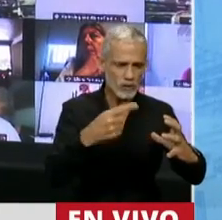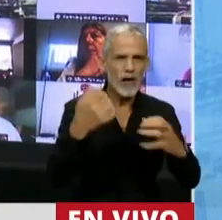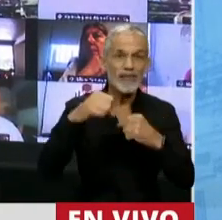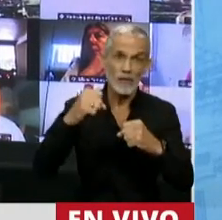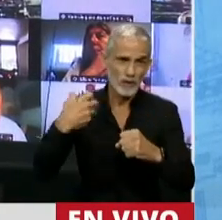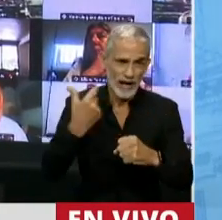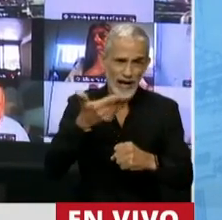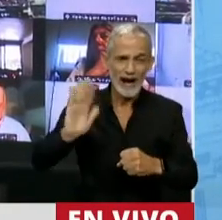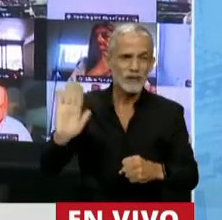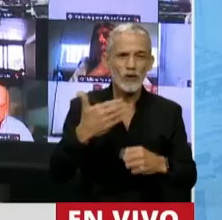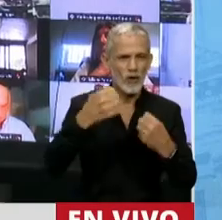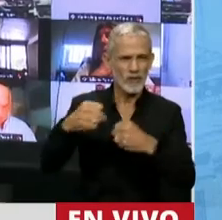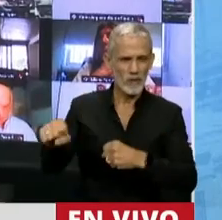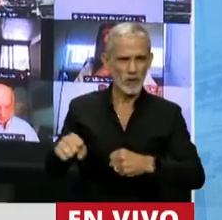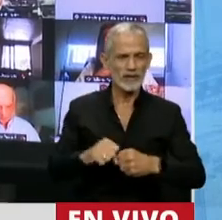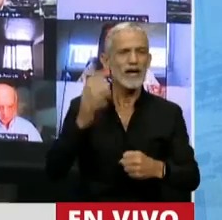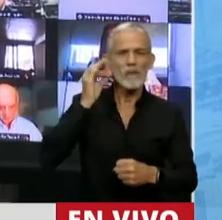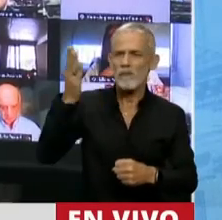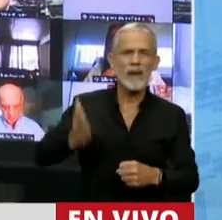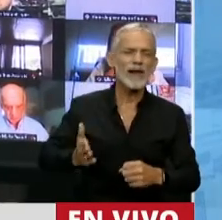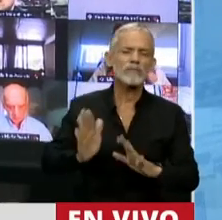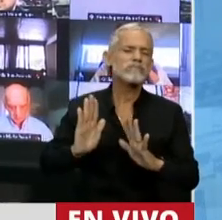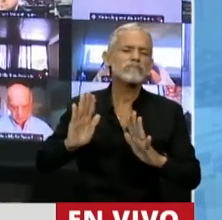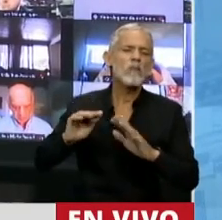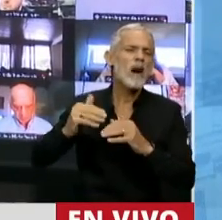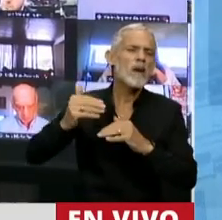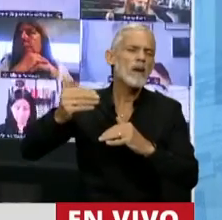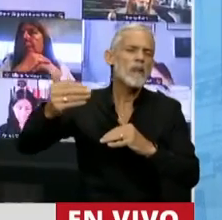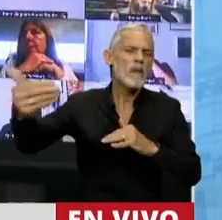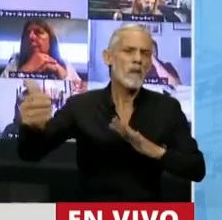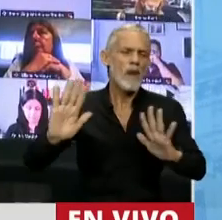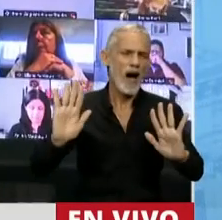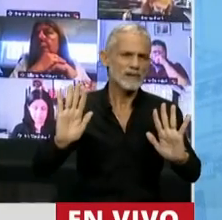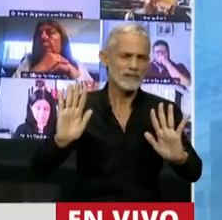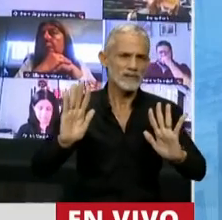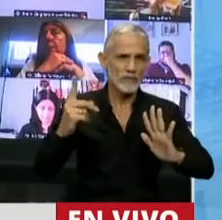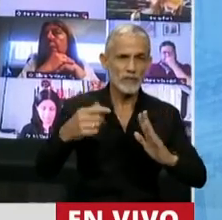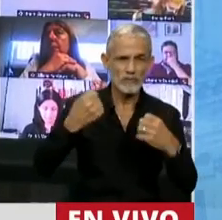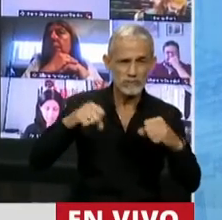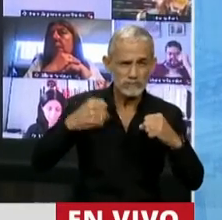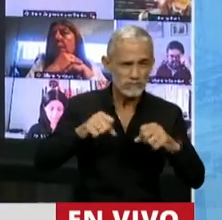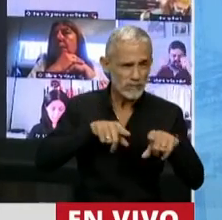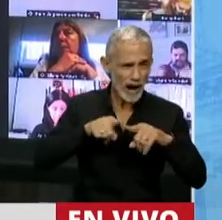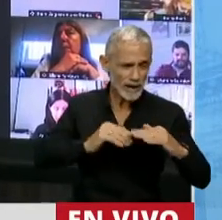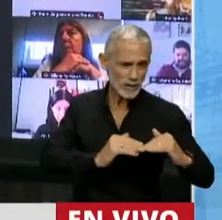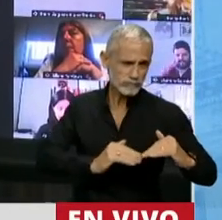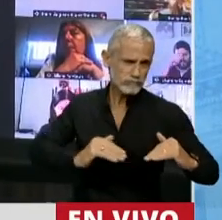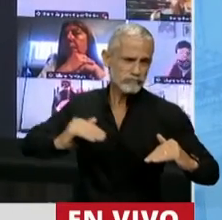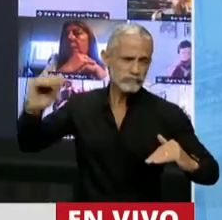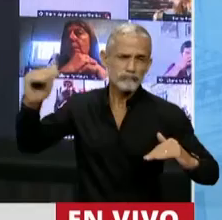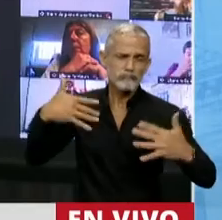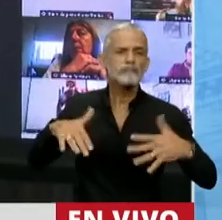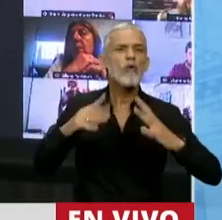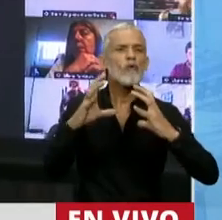el deporte en general. Maradona trascendió a todo. Tuvo una carrera deportiva extraordinaria.